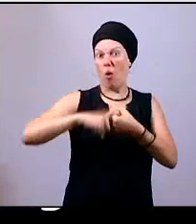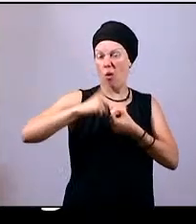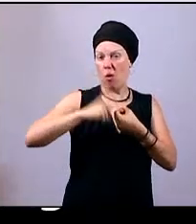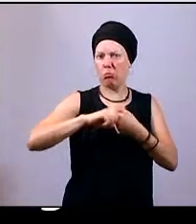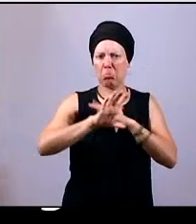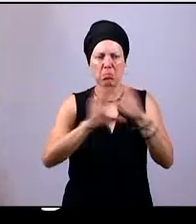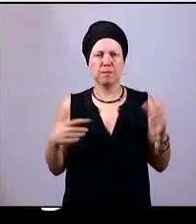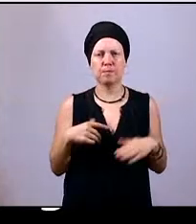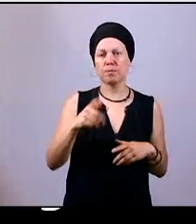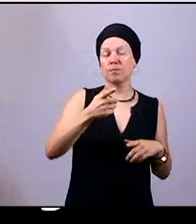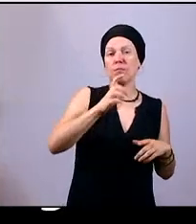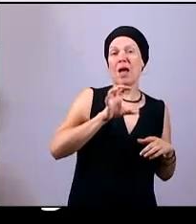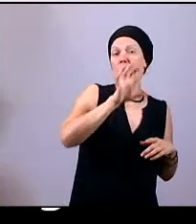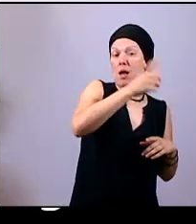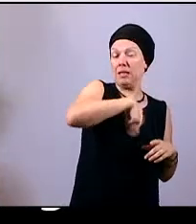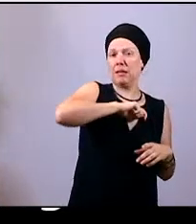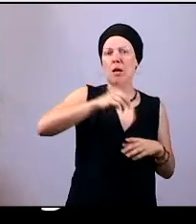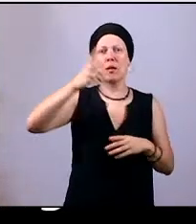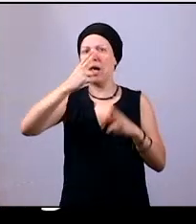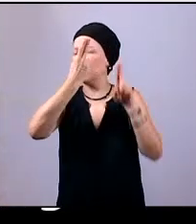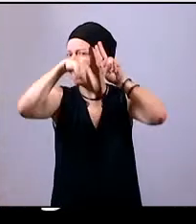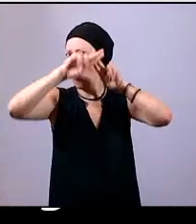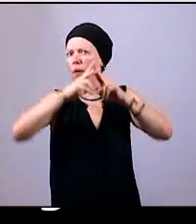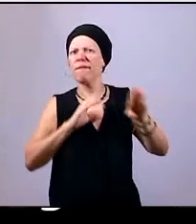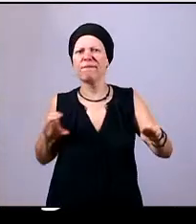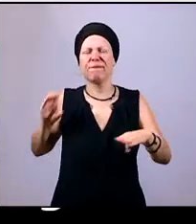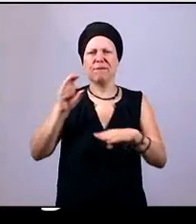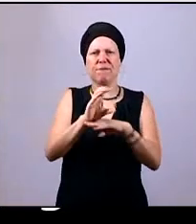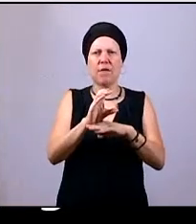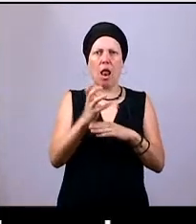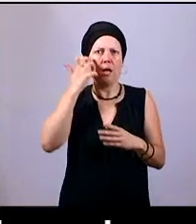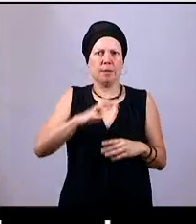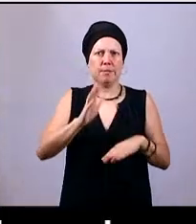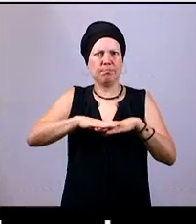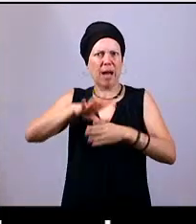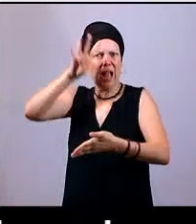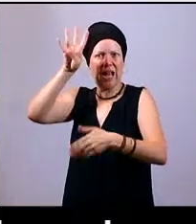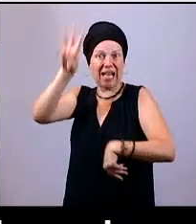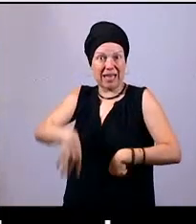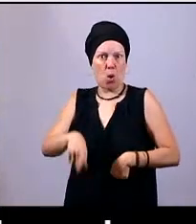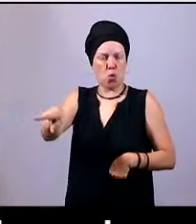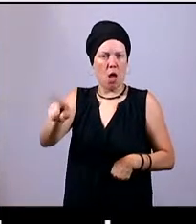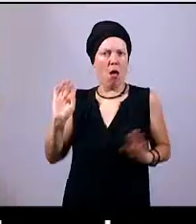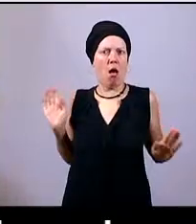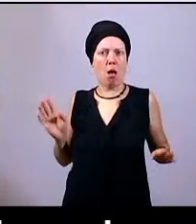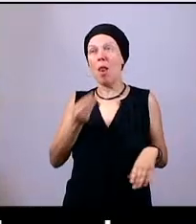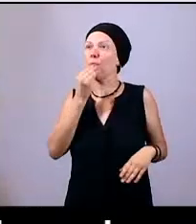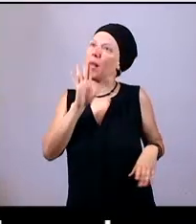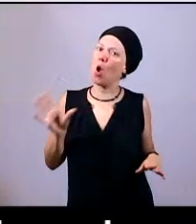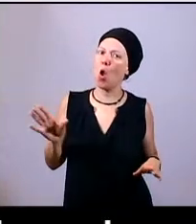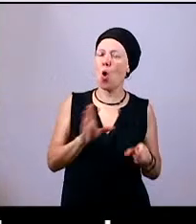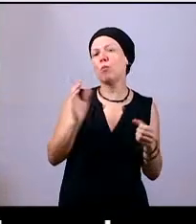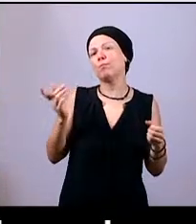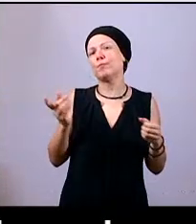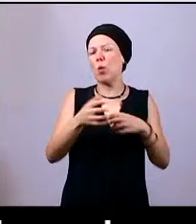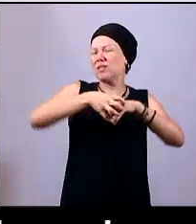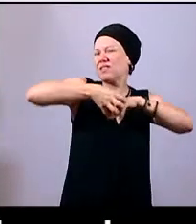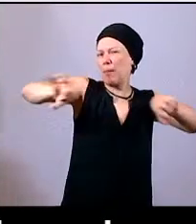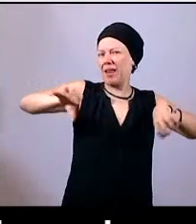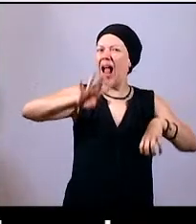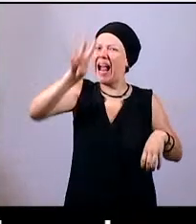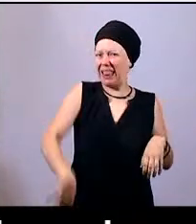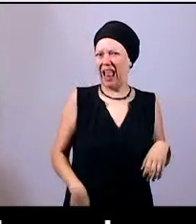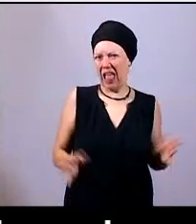entre el Estado y la Generalitat una financiación singular para Cataluña, mejor dicho, un cupo separatista